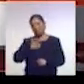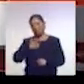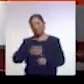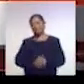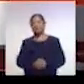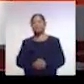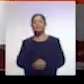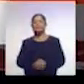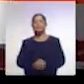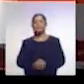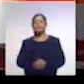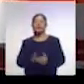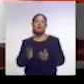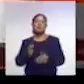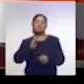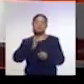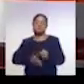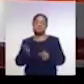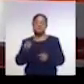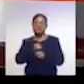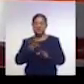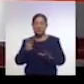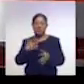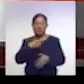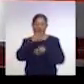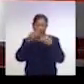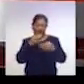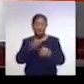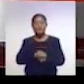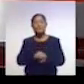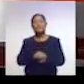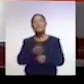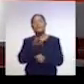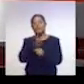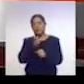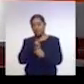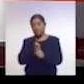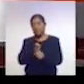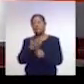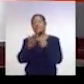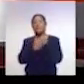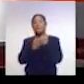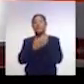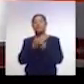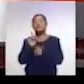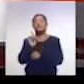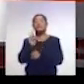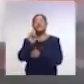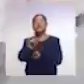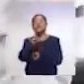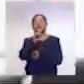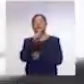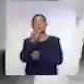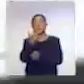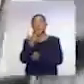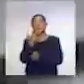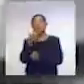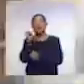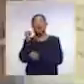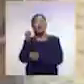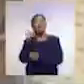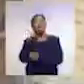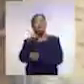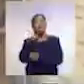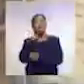Ya nos estamos despidiendo con esta información, pero antes le tenemos una invitación y es para que este próximo domingo 25 de agosto usted